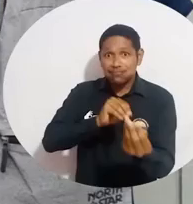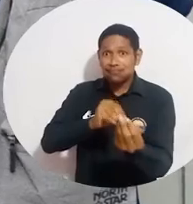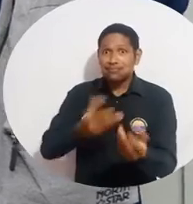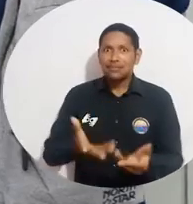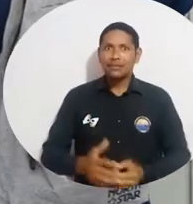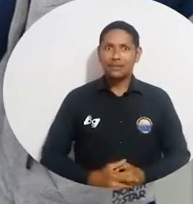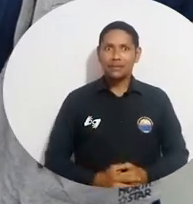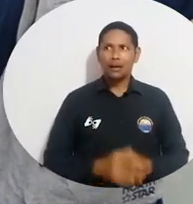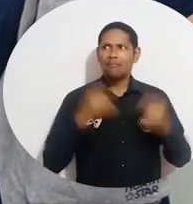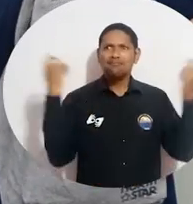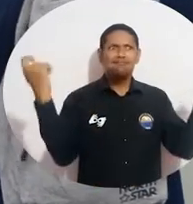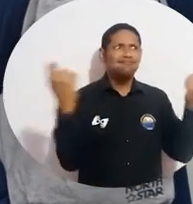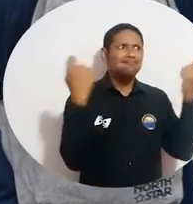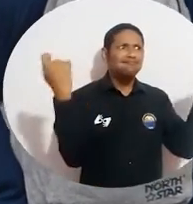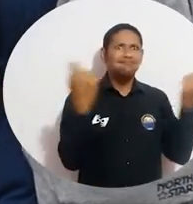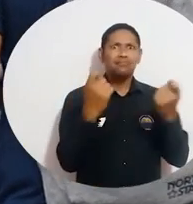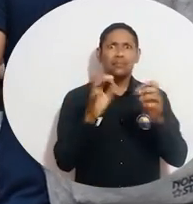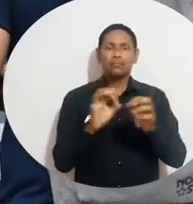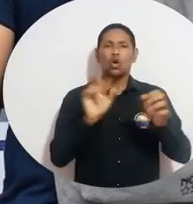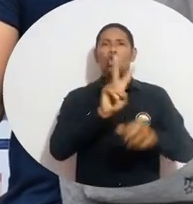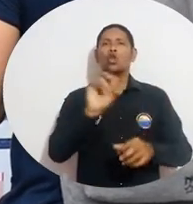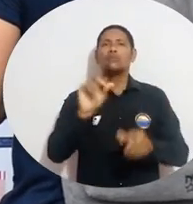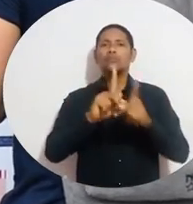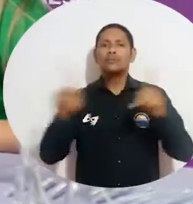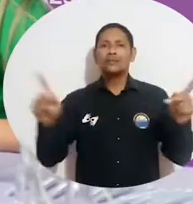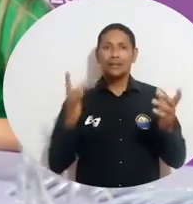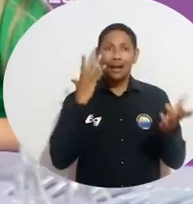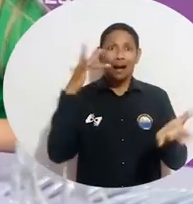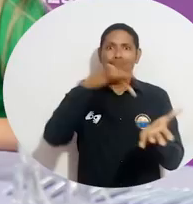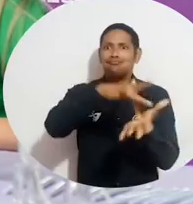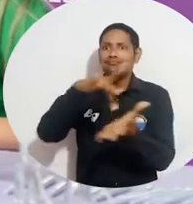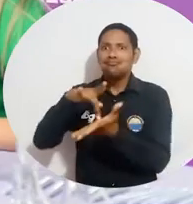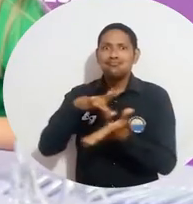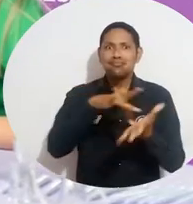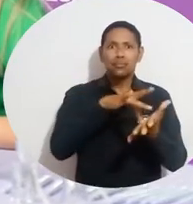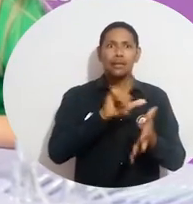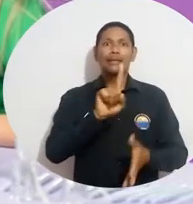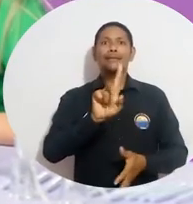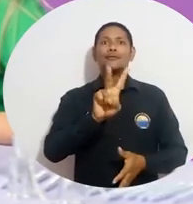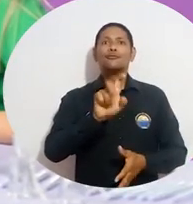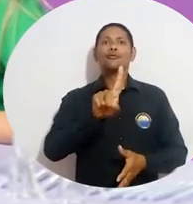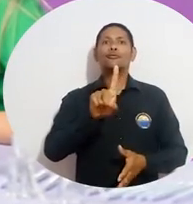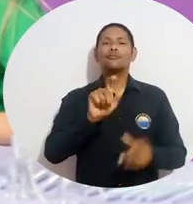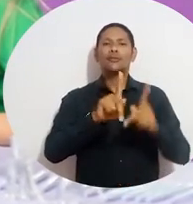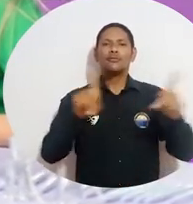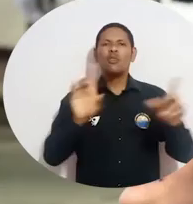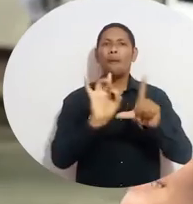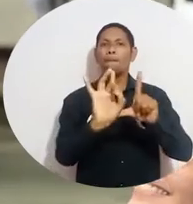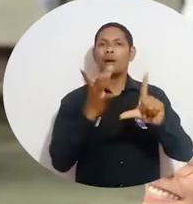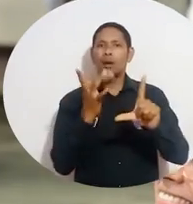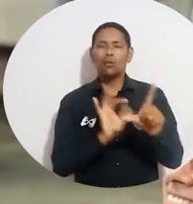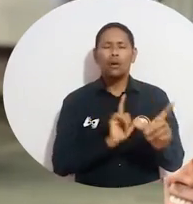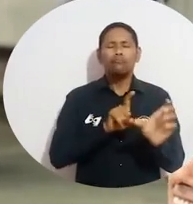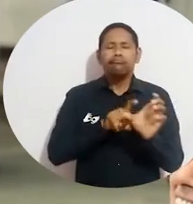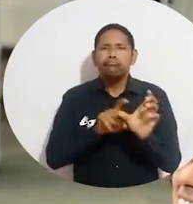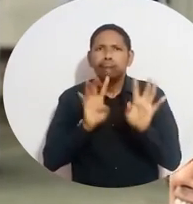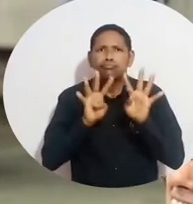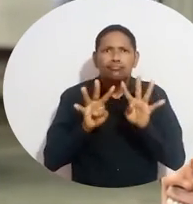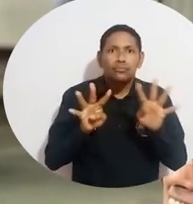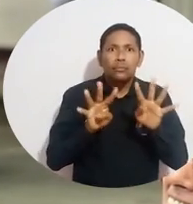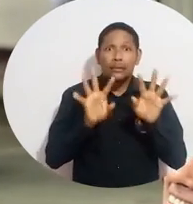formándose. La feria contó con la participación de 200 personas de manera presencial y 171 personas de manera